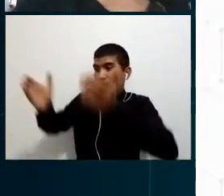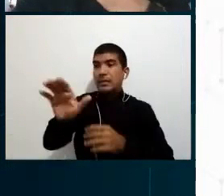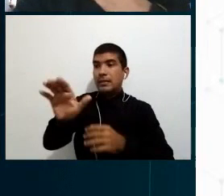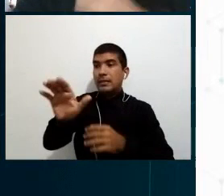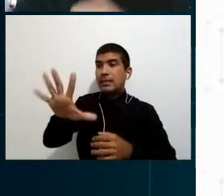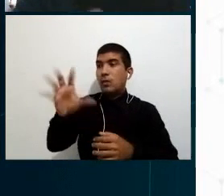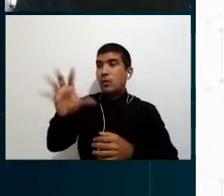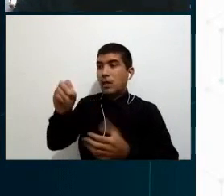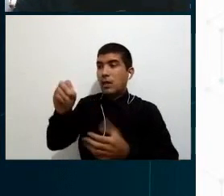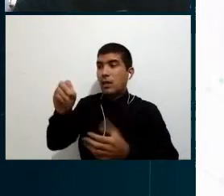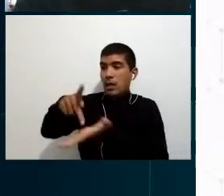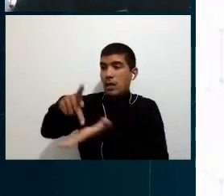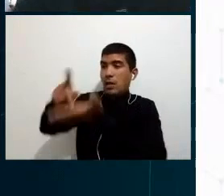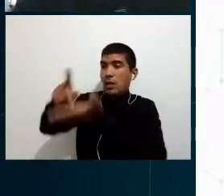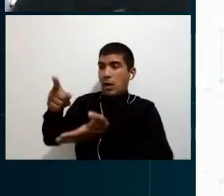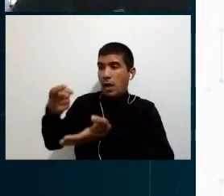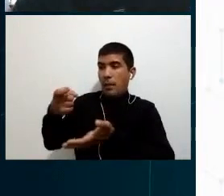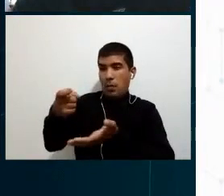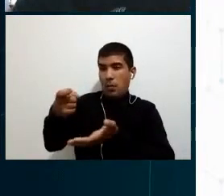de aislamiento que se requiere.